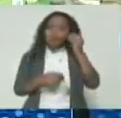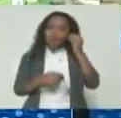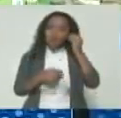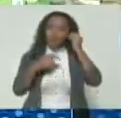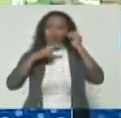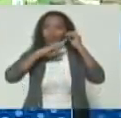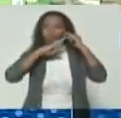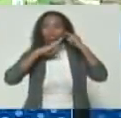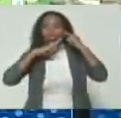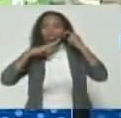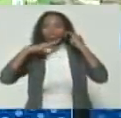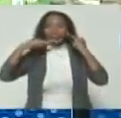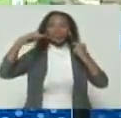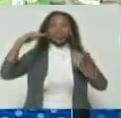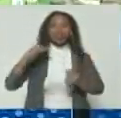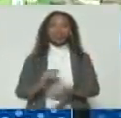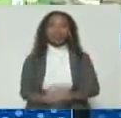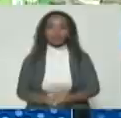sabroso.